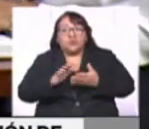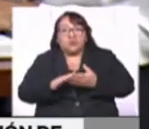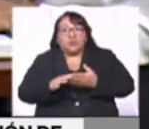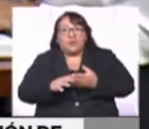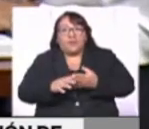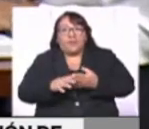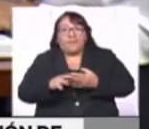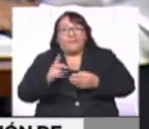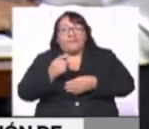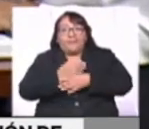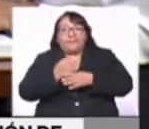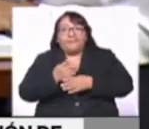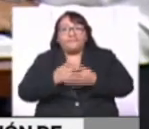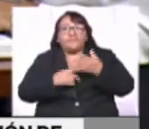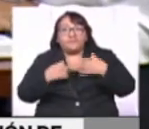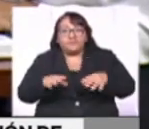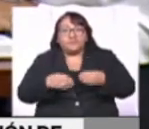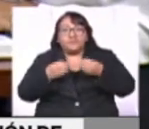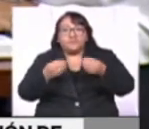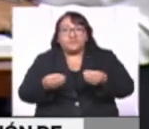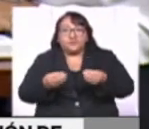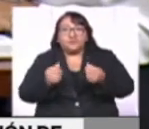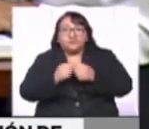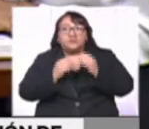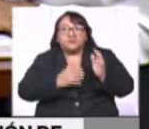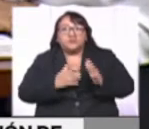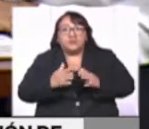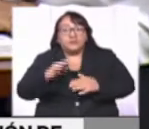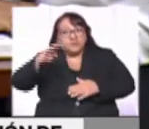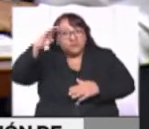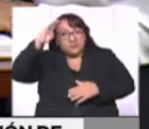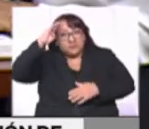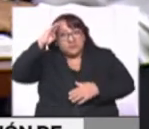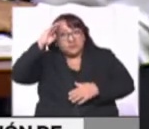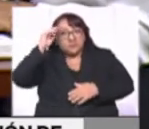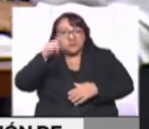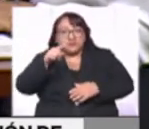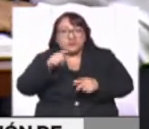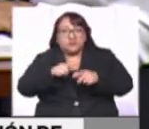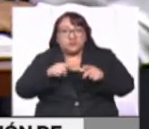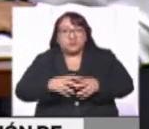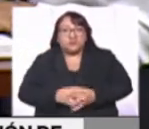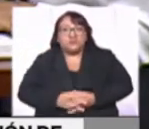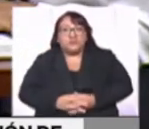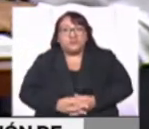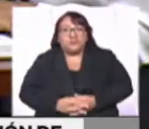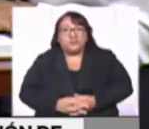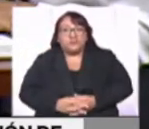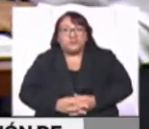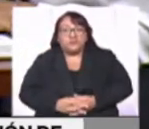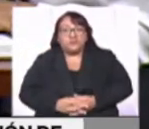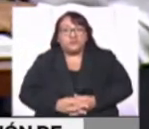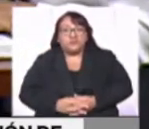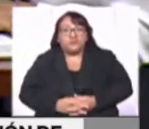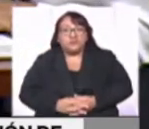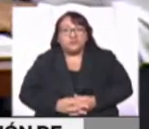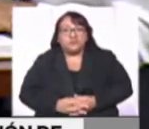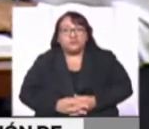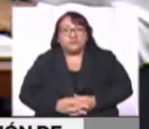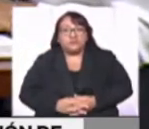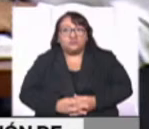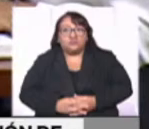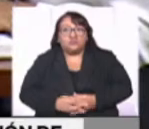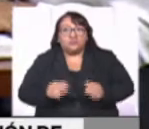las condiciones en las cuales se viene brindando la preparación policial en dicha región. Con